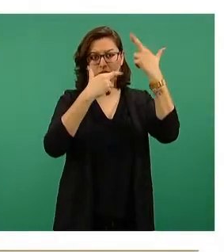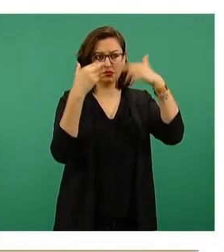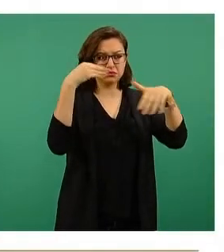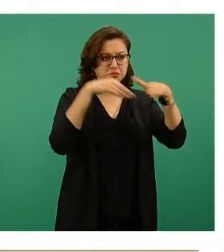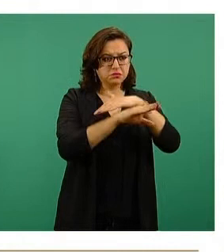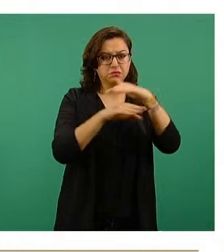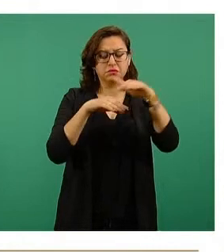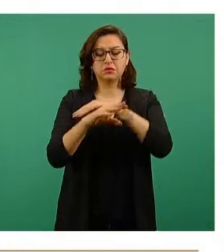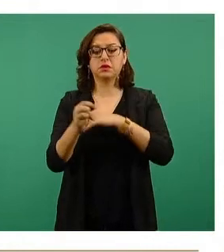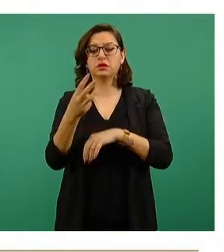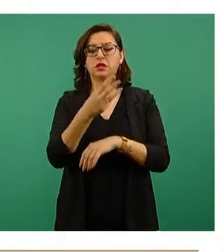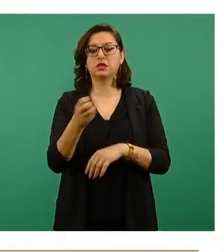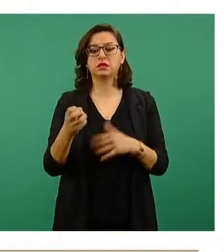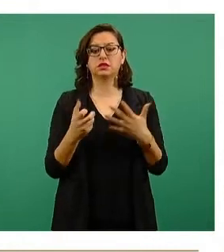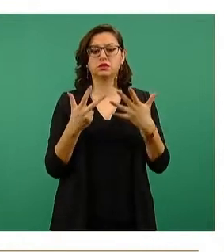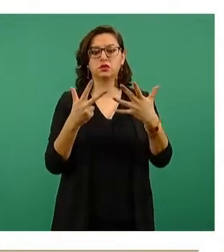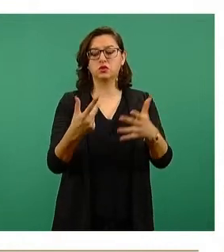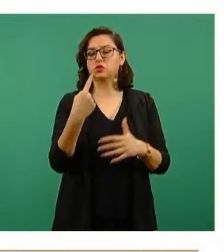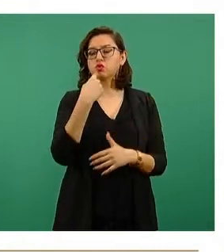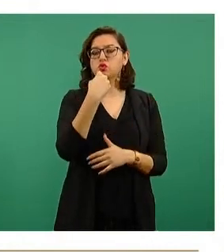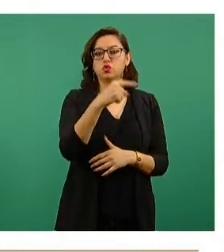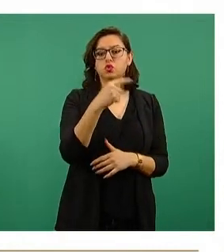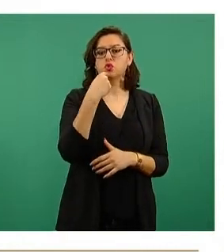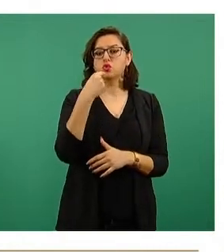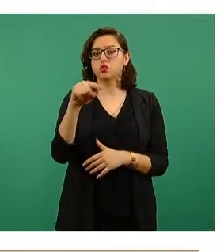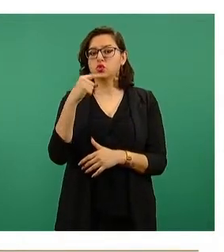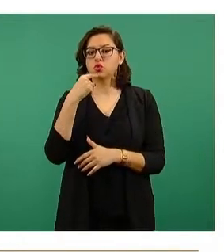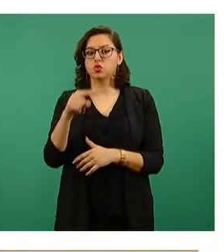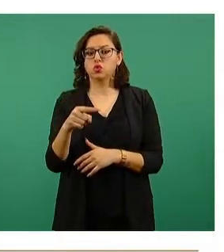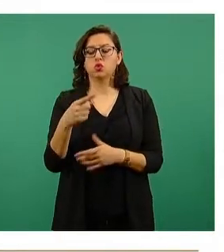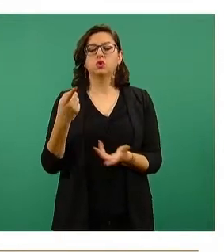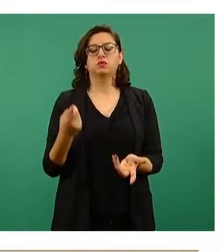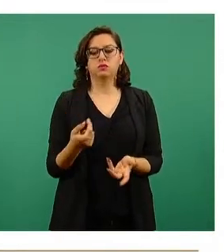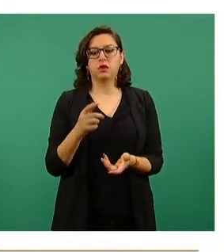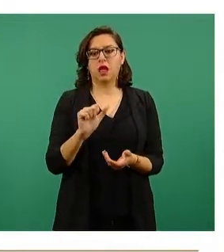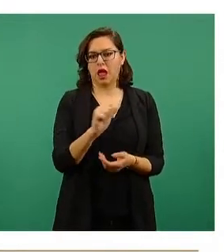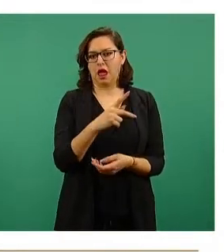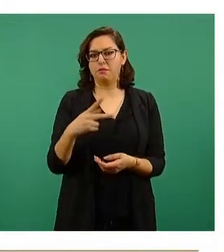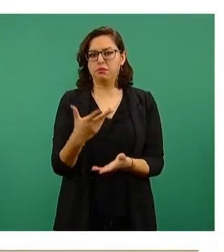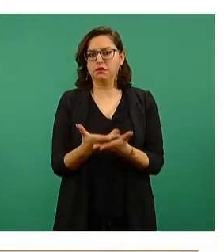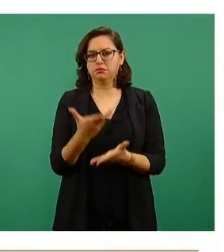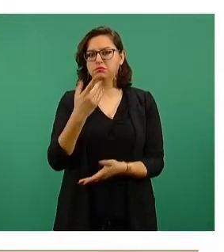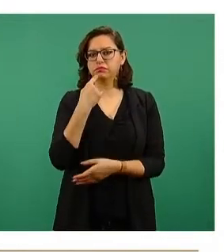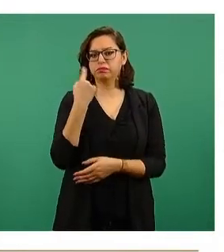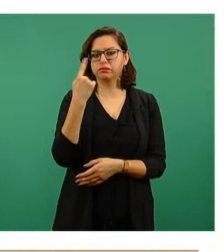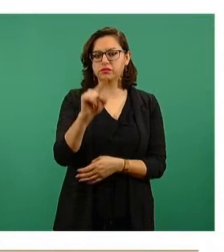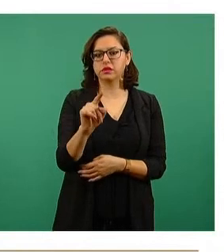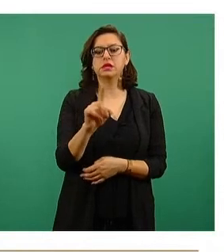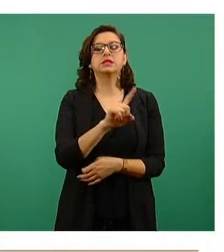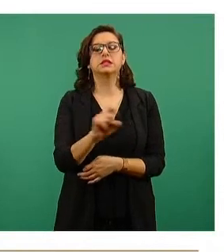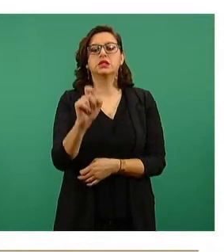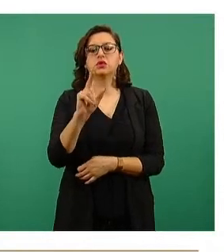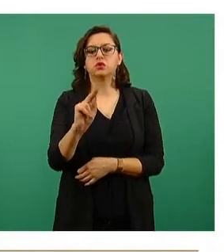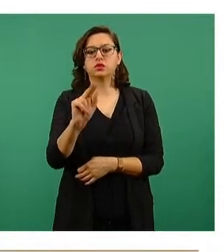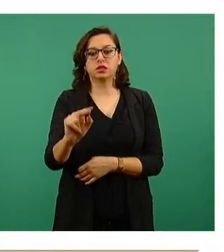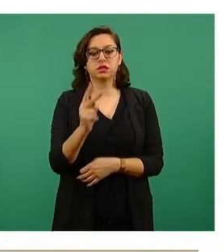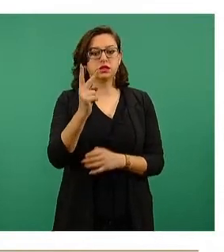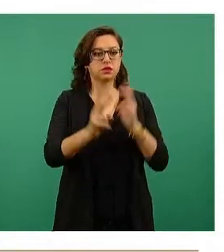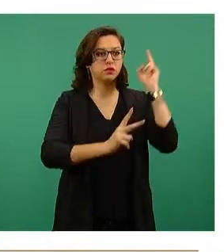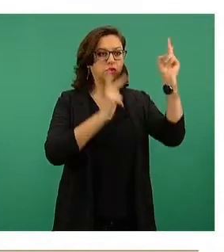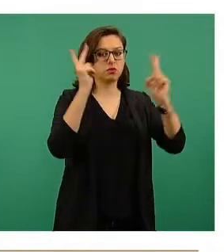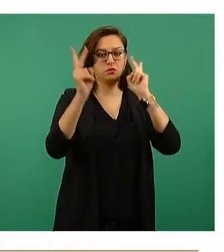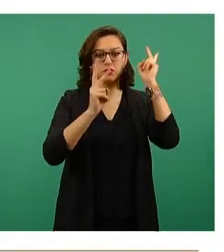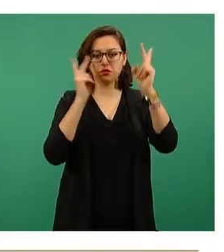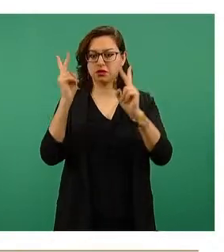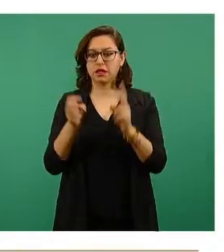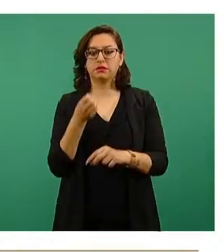atendimos 308 denuncias presentadas a través de la app Litro por Litro. Realizamos 182 visitas, en